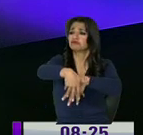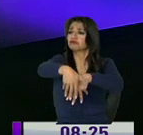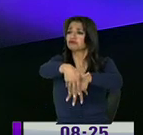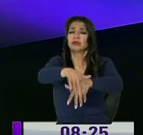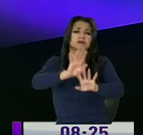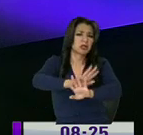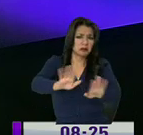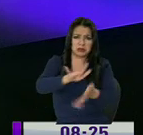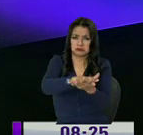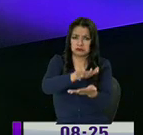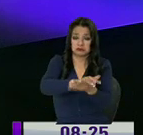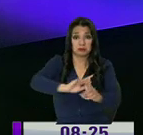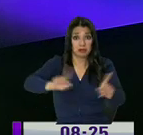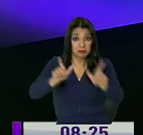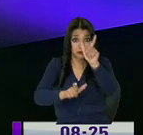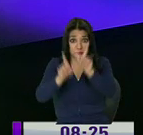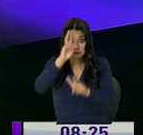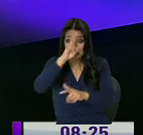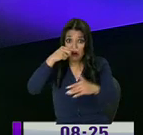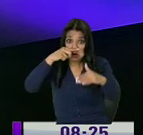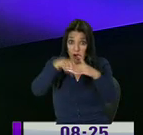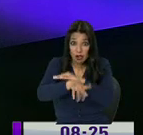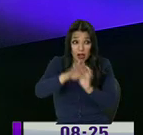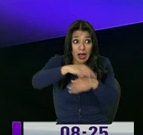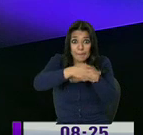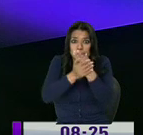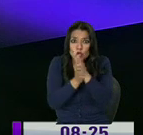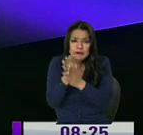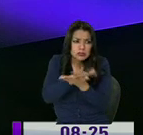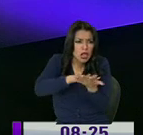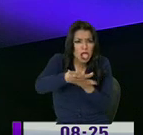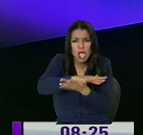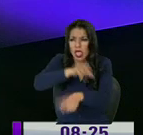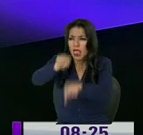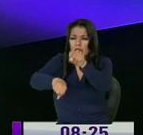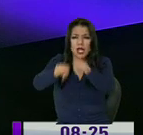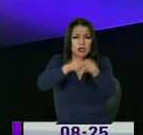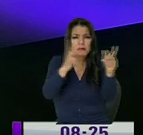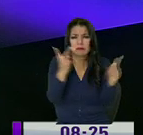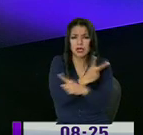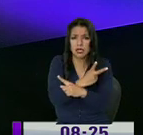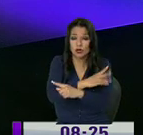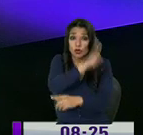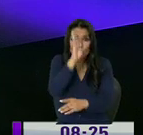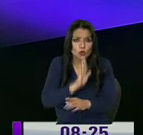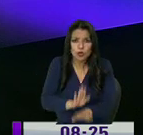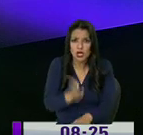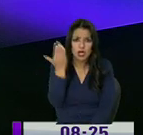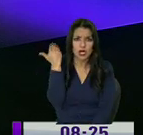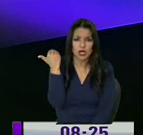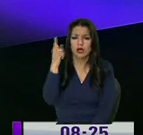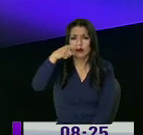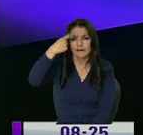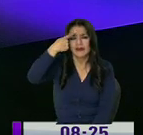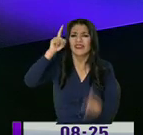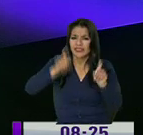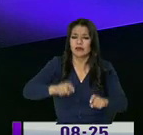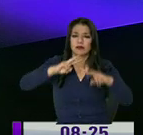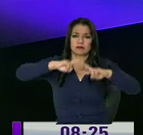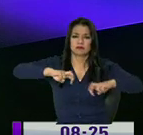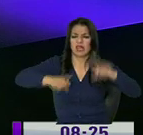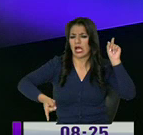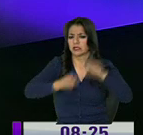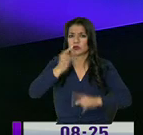manifestación. Pero los infiltrados, la gente que ha provocado caos, lo que nunca hemos vivido, eso tiene que el gobierno investigar profundamente hasta las